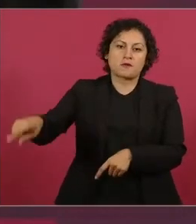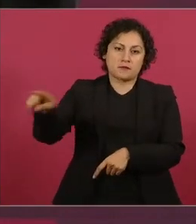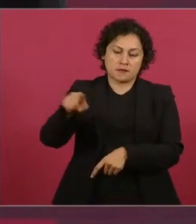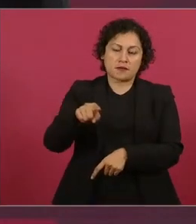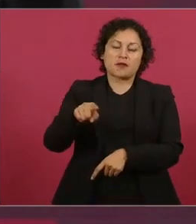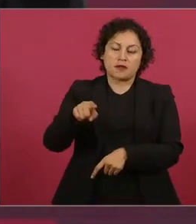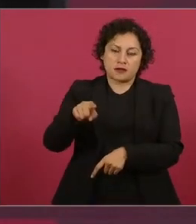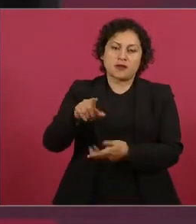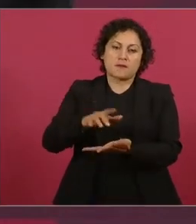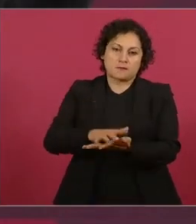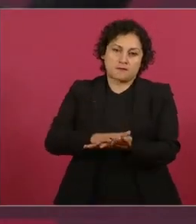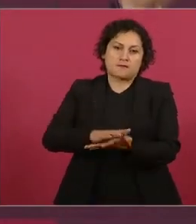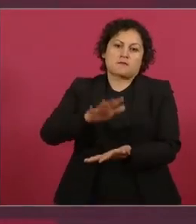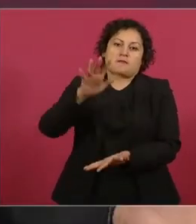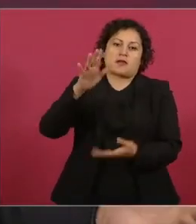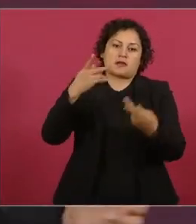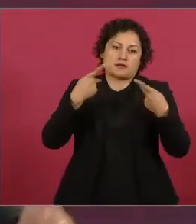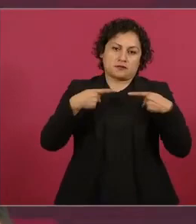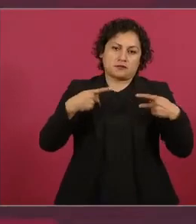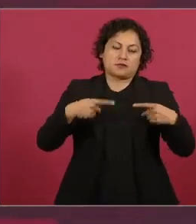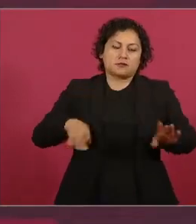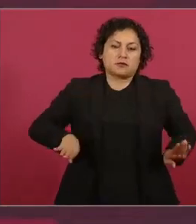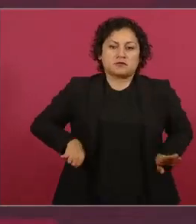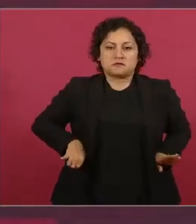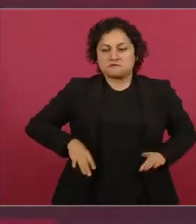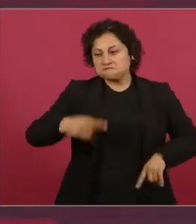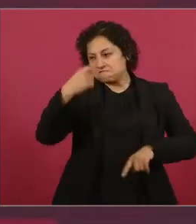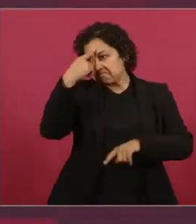Conservadores, pero son minorías,